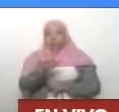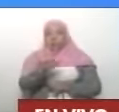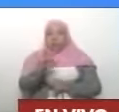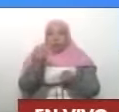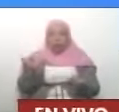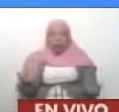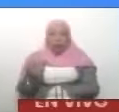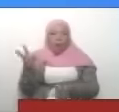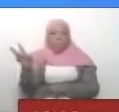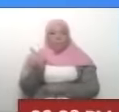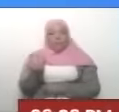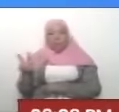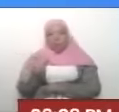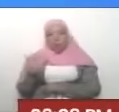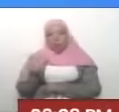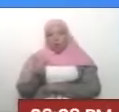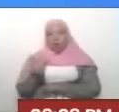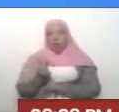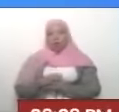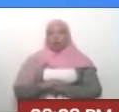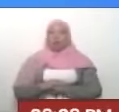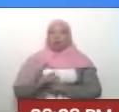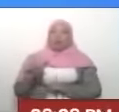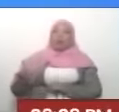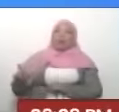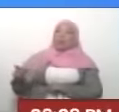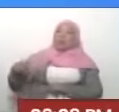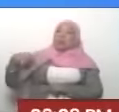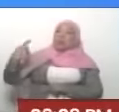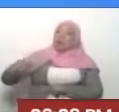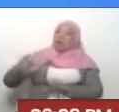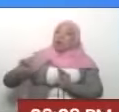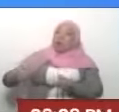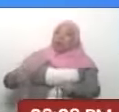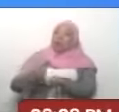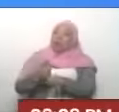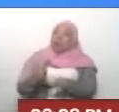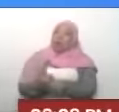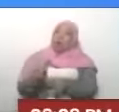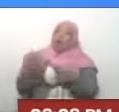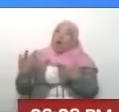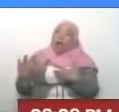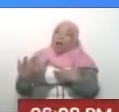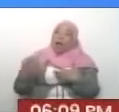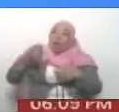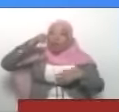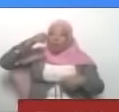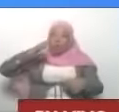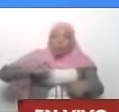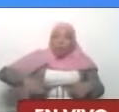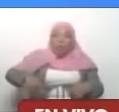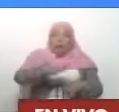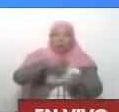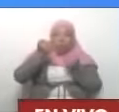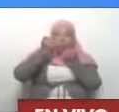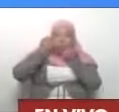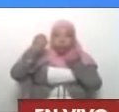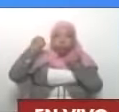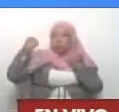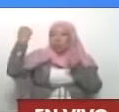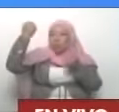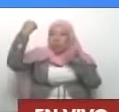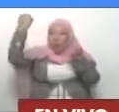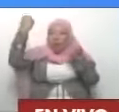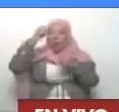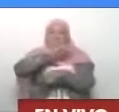Venezuela. Y luego vino el renacer, el pueblo resucitado, el pueblo en